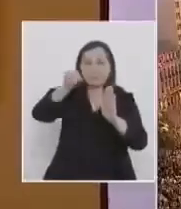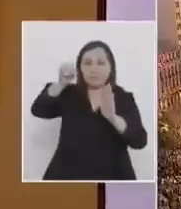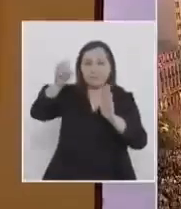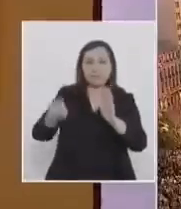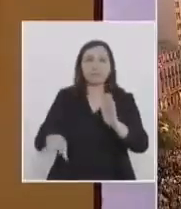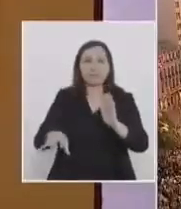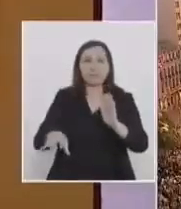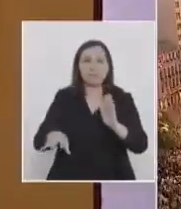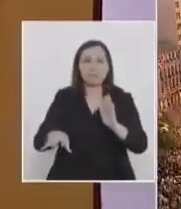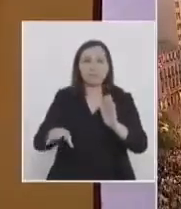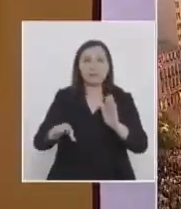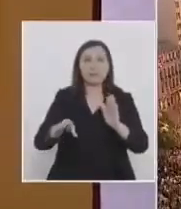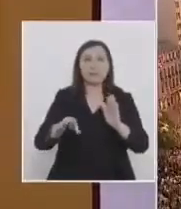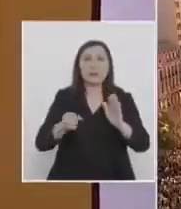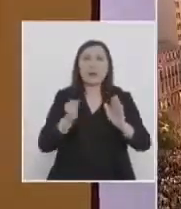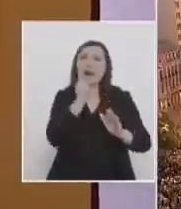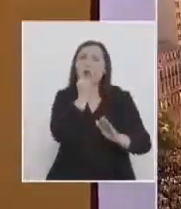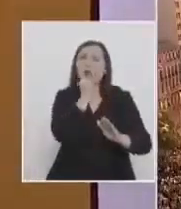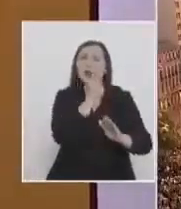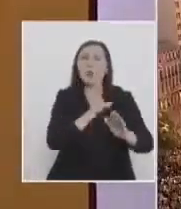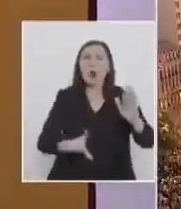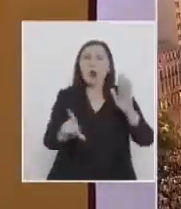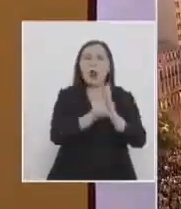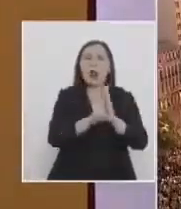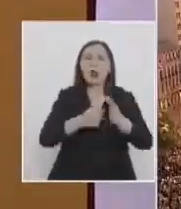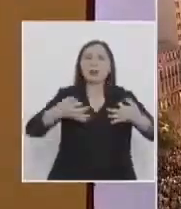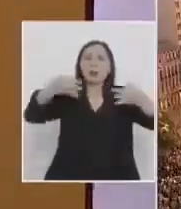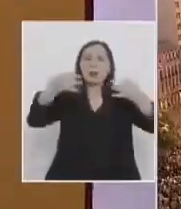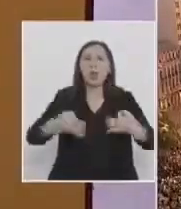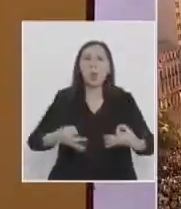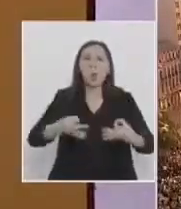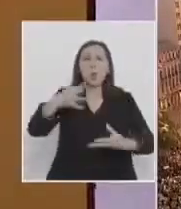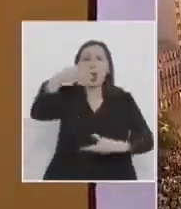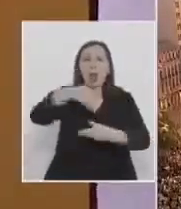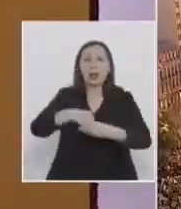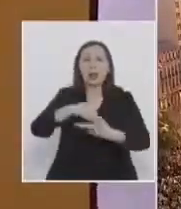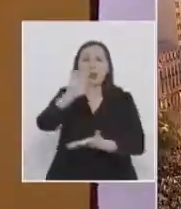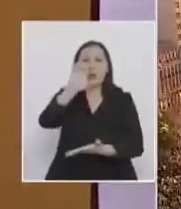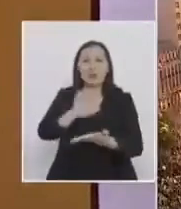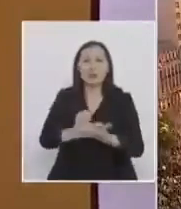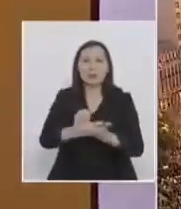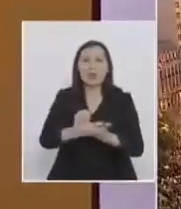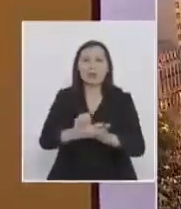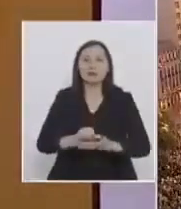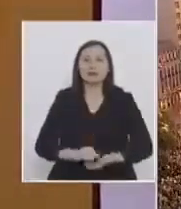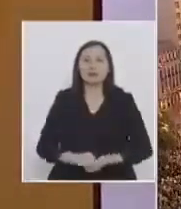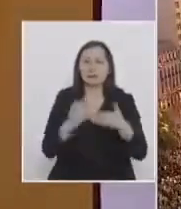hemos retirado las querellas por ley de seguridad de interior del Estado.